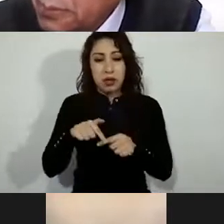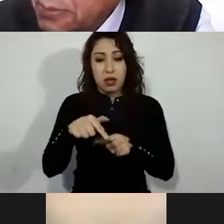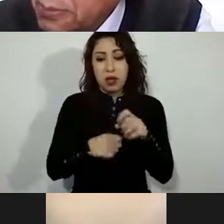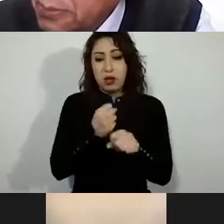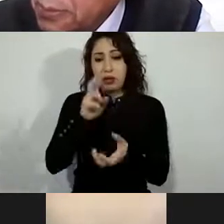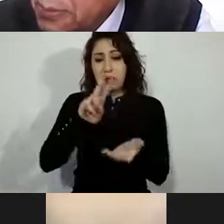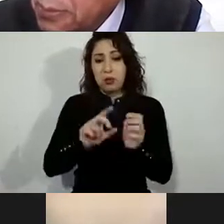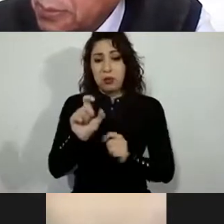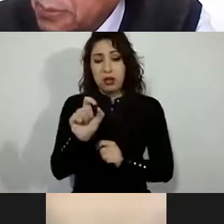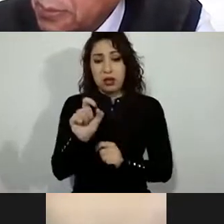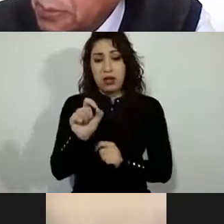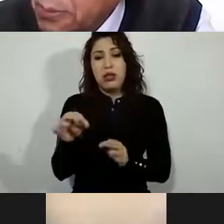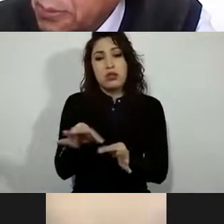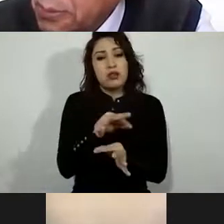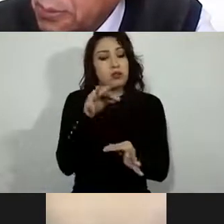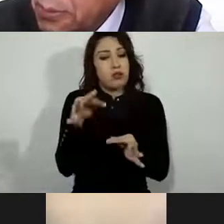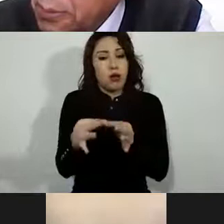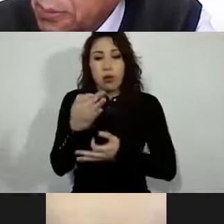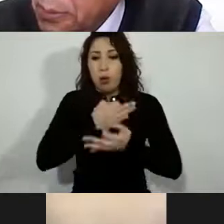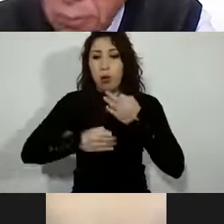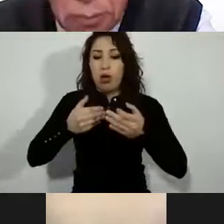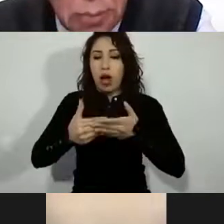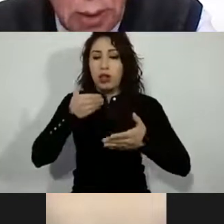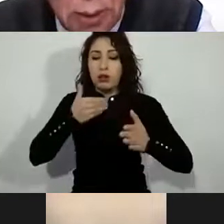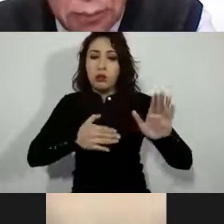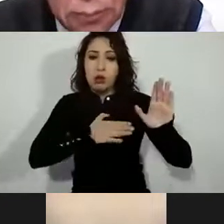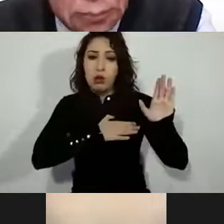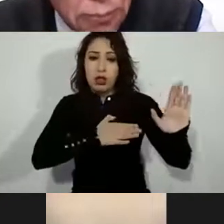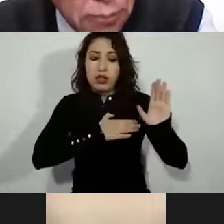y cubriendo todos los compromisos que